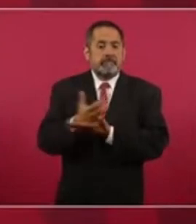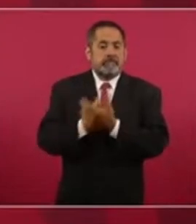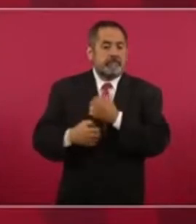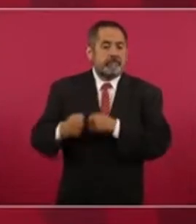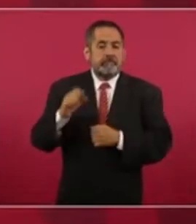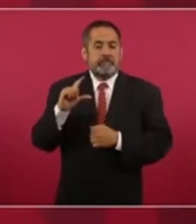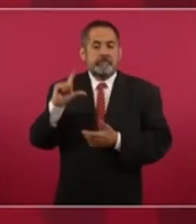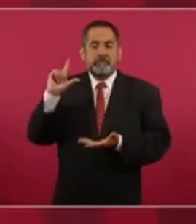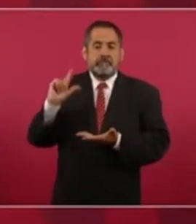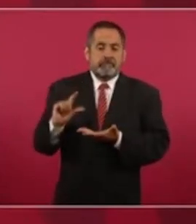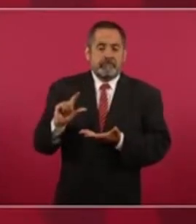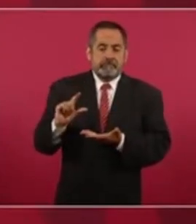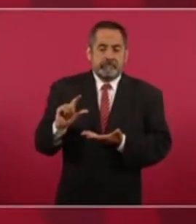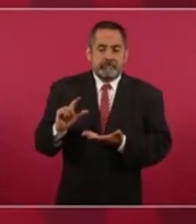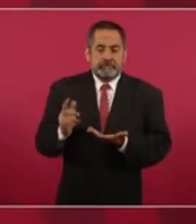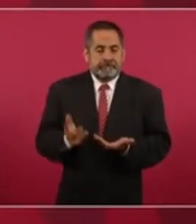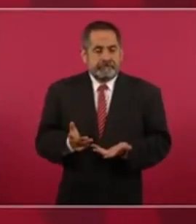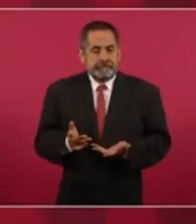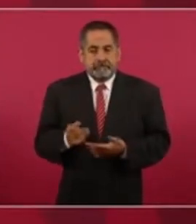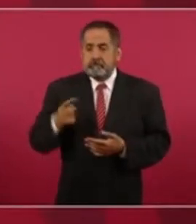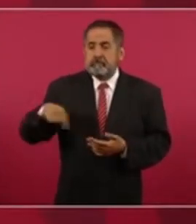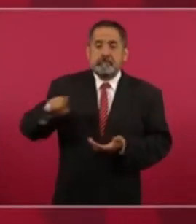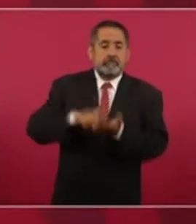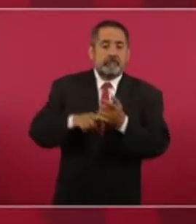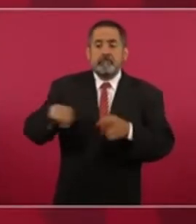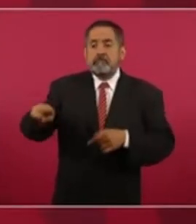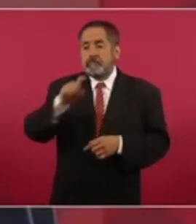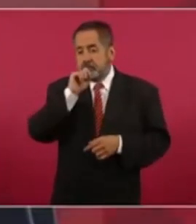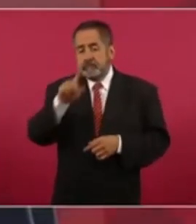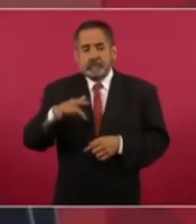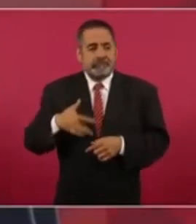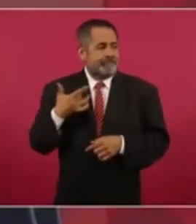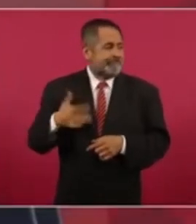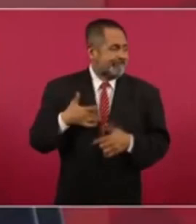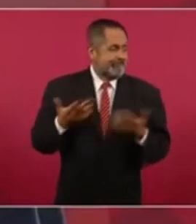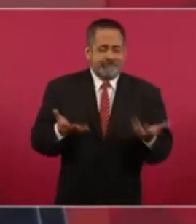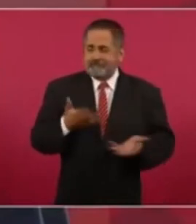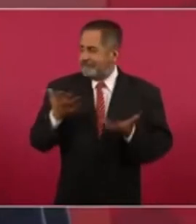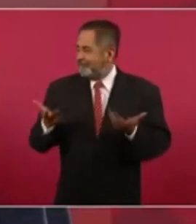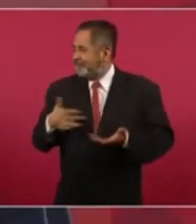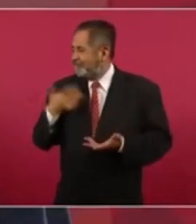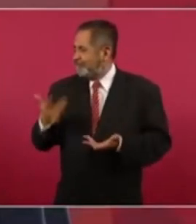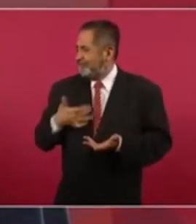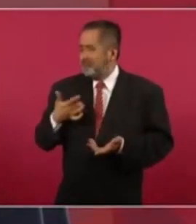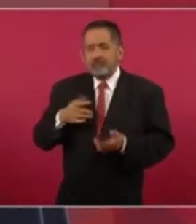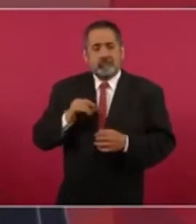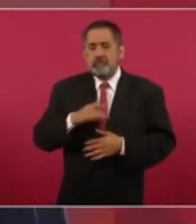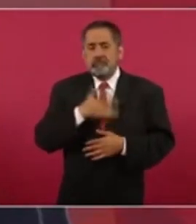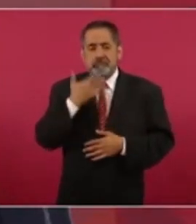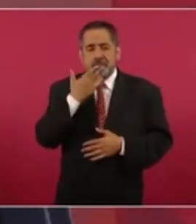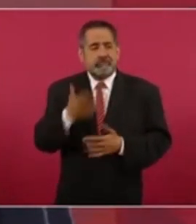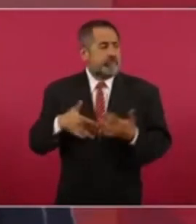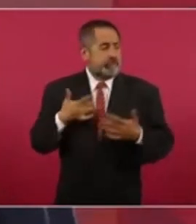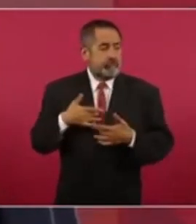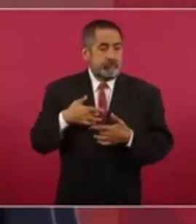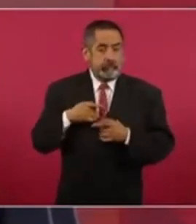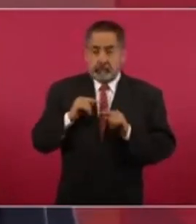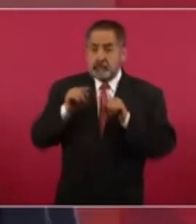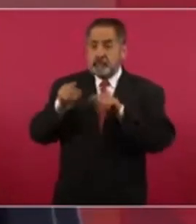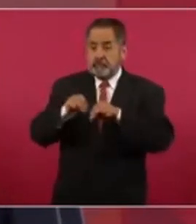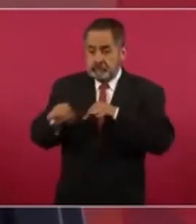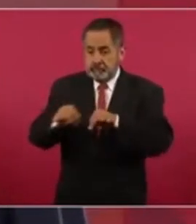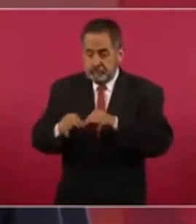ya no se sienten del todo bien y que el trabajo los